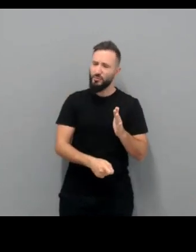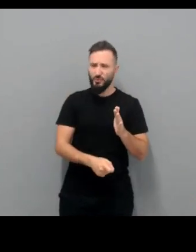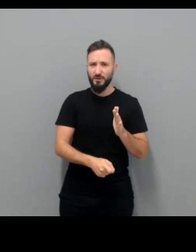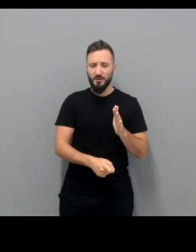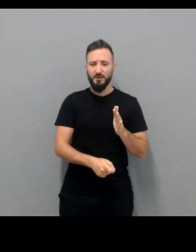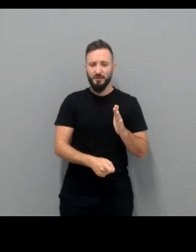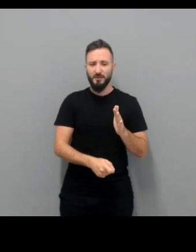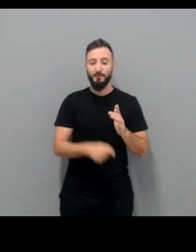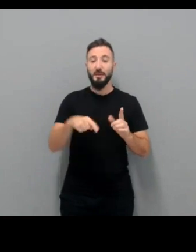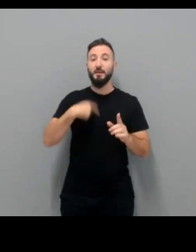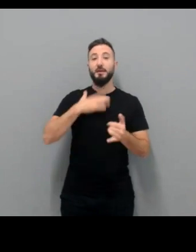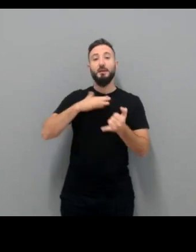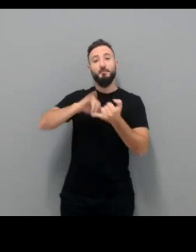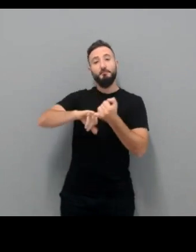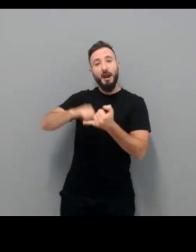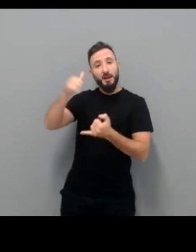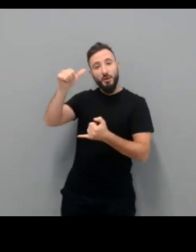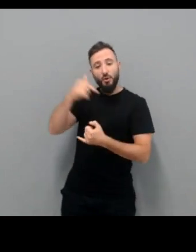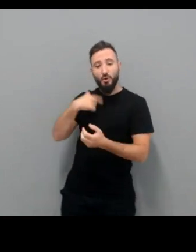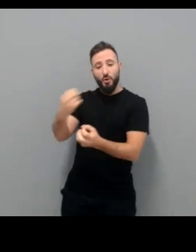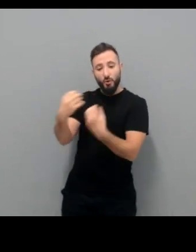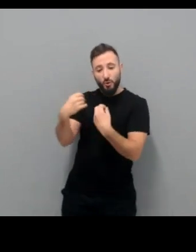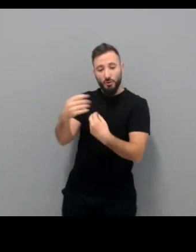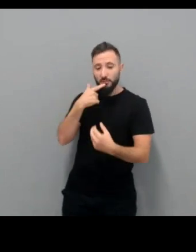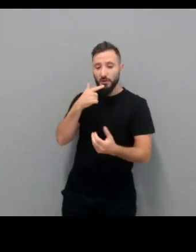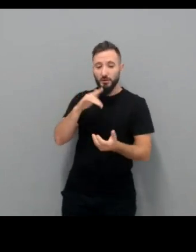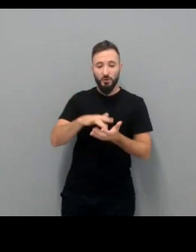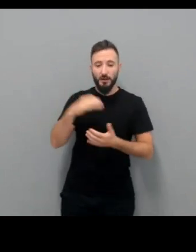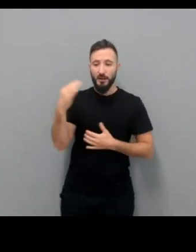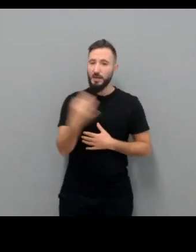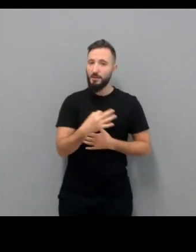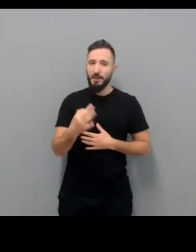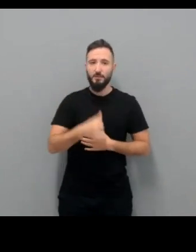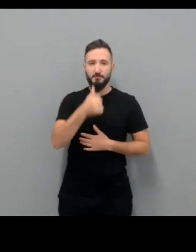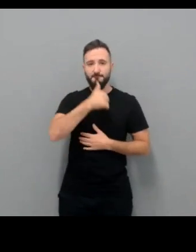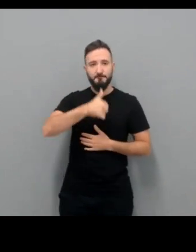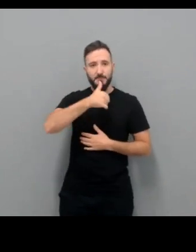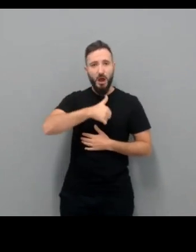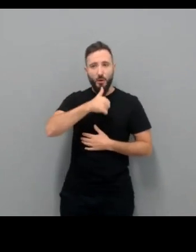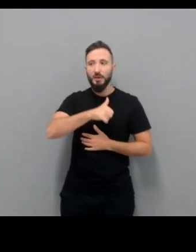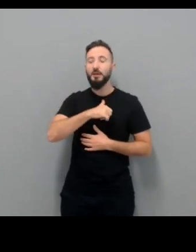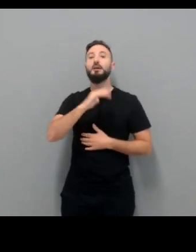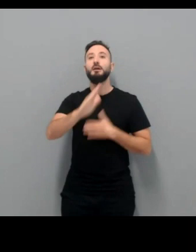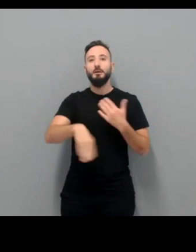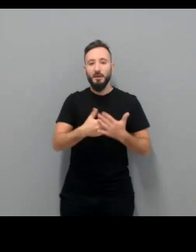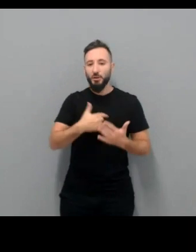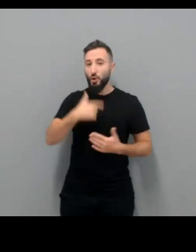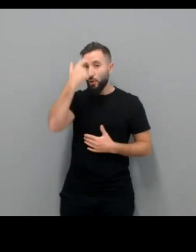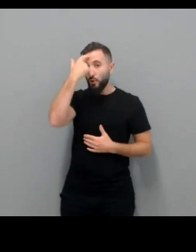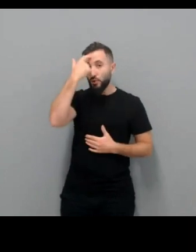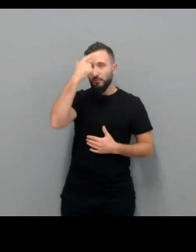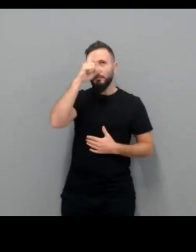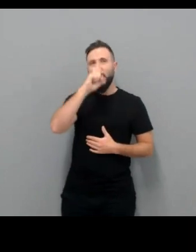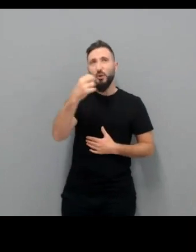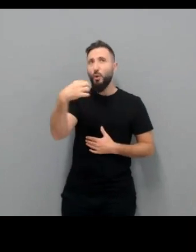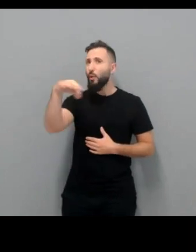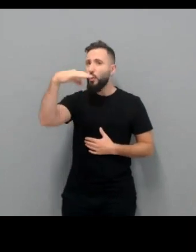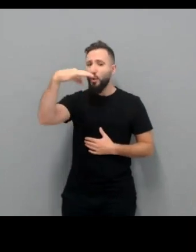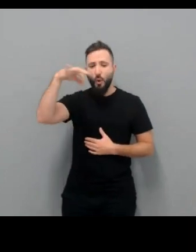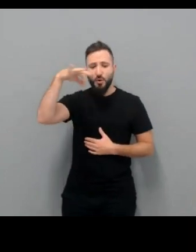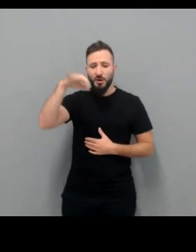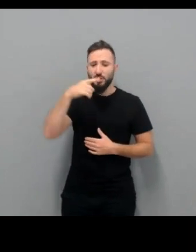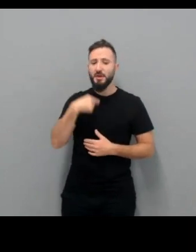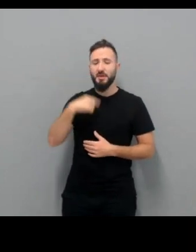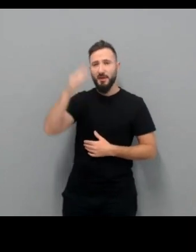Luego mi marido sí que me contó, bueno, pues que había tenido que rehabilitar durante un montón de tiempo. Y la verdad que yo de lo único que me acuerdo de esa conversación fue que su pediatra me